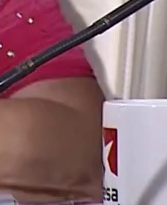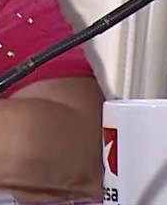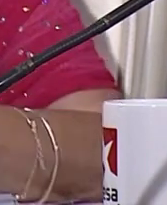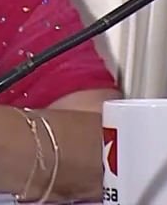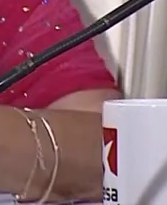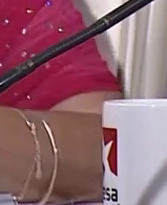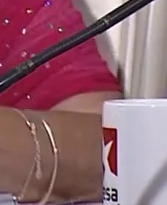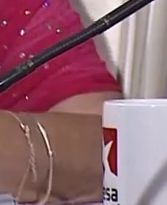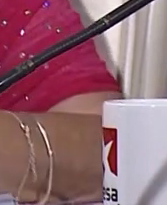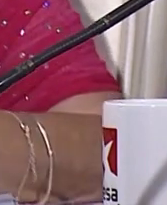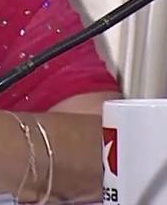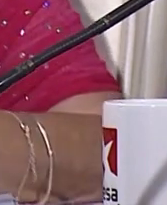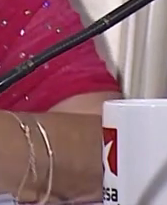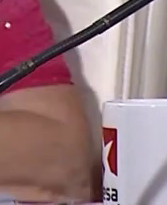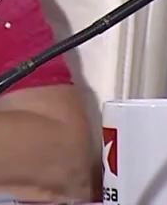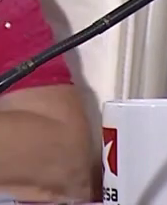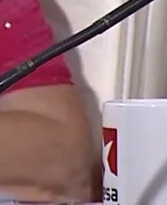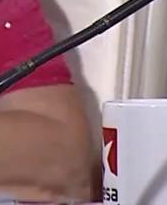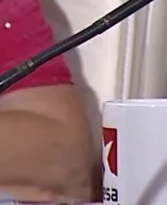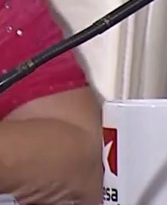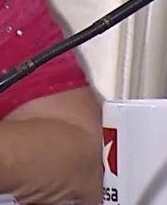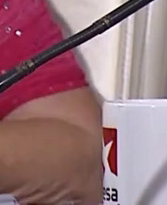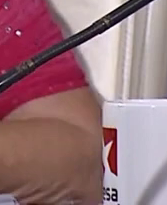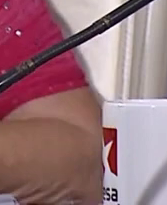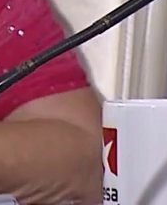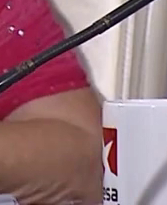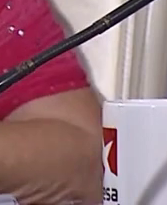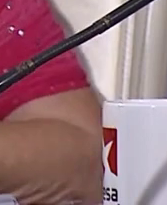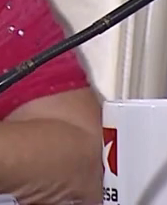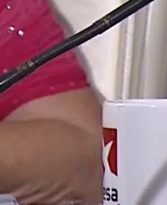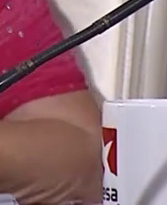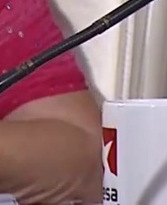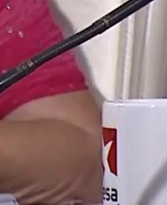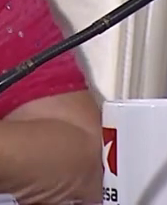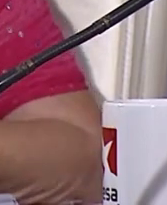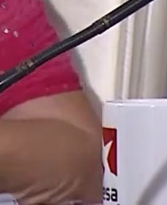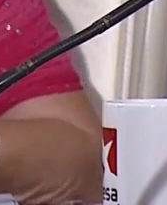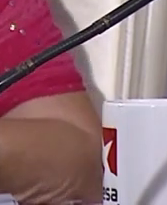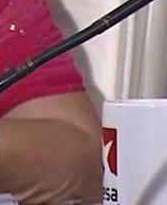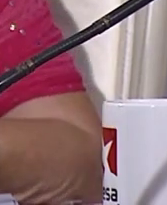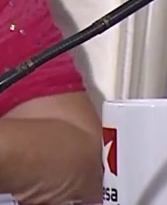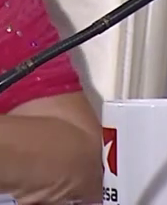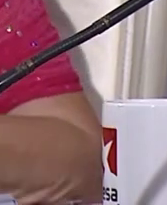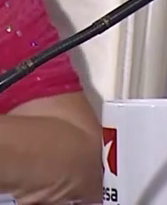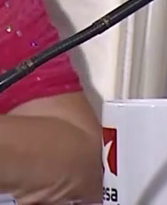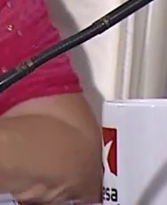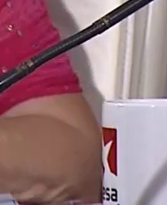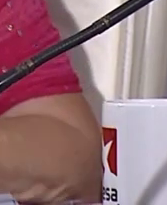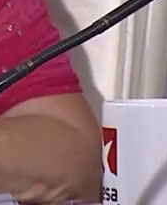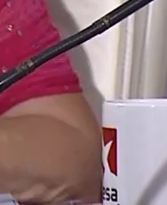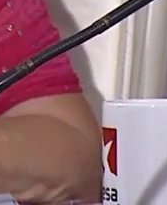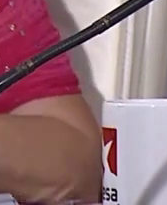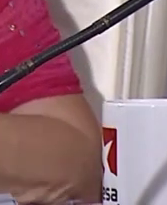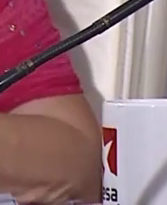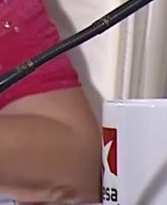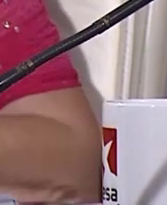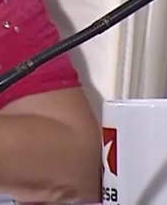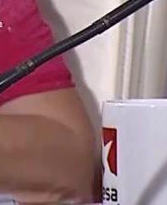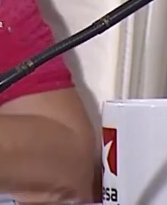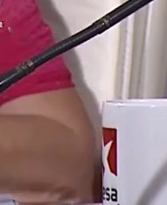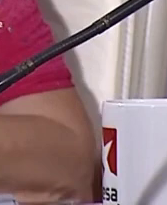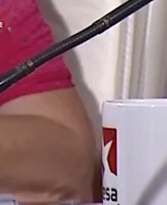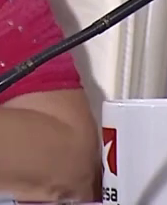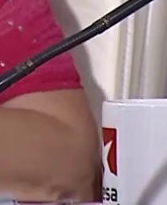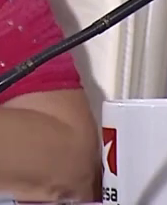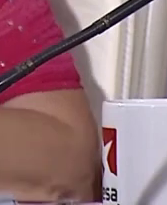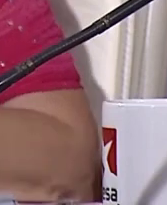mutación es una equivocación, pero esa equivocación puede pasar, como diríamos, sin pena ni gloria.